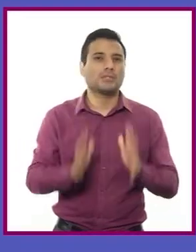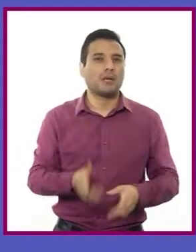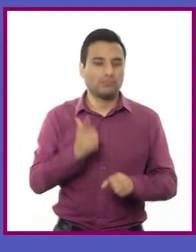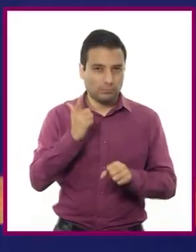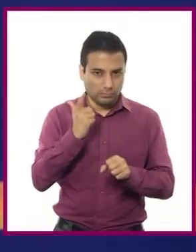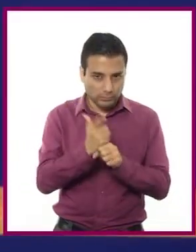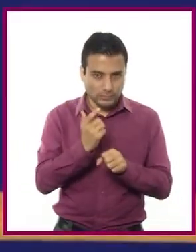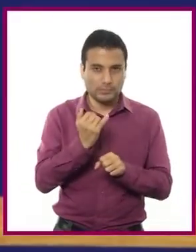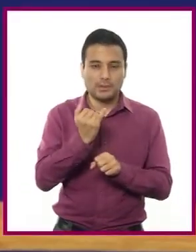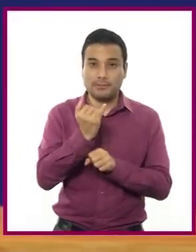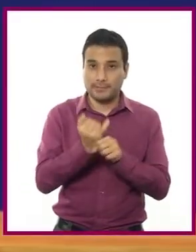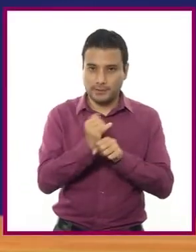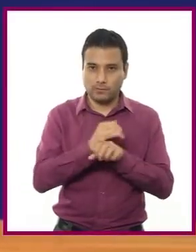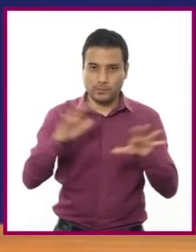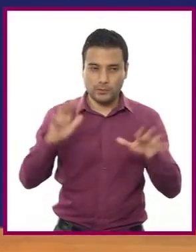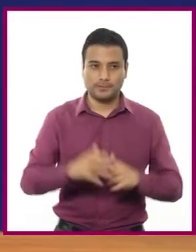buscando.